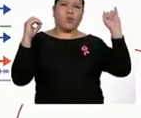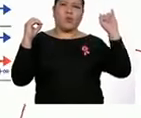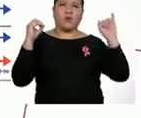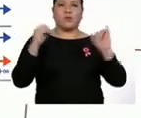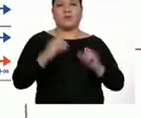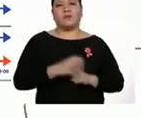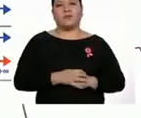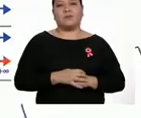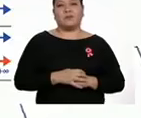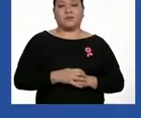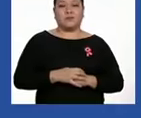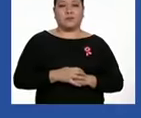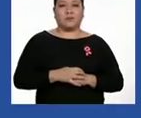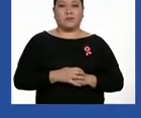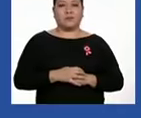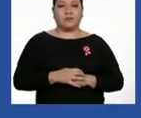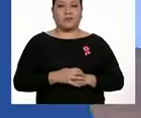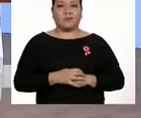positivo.